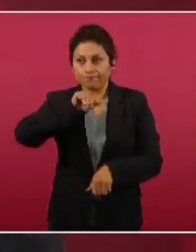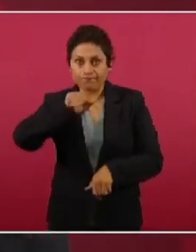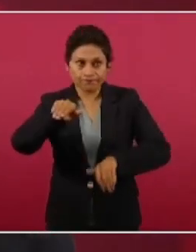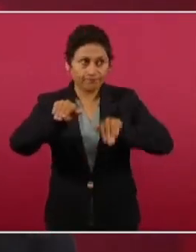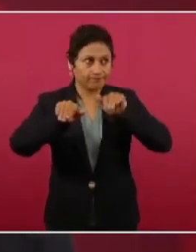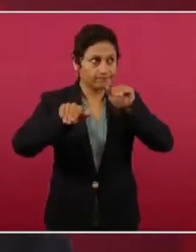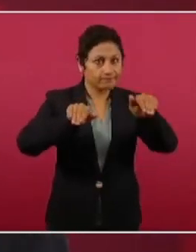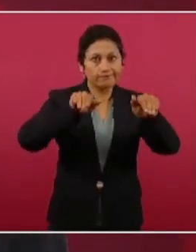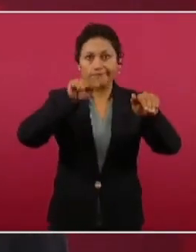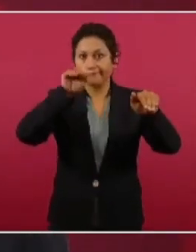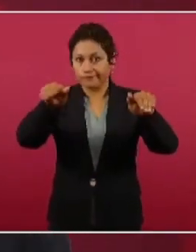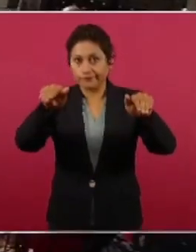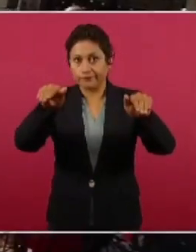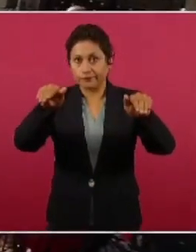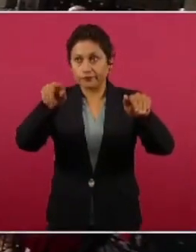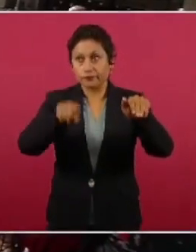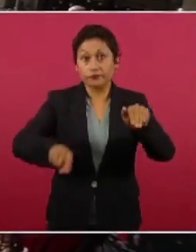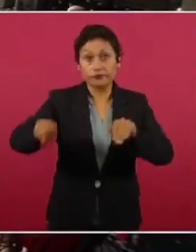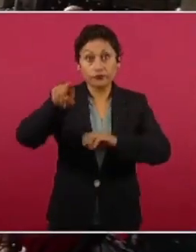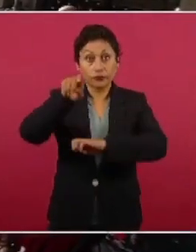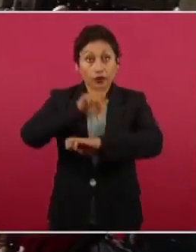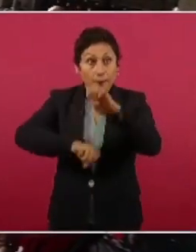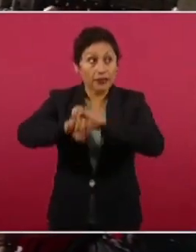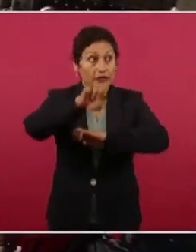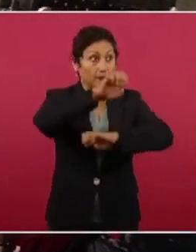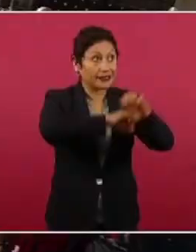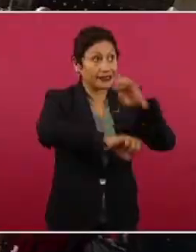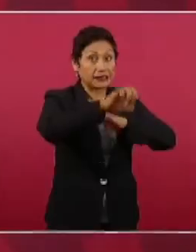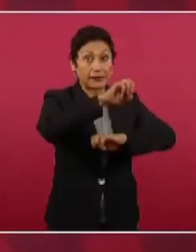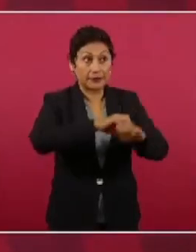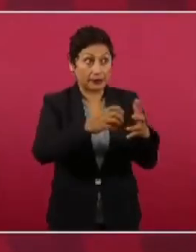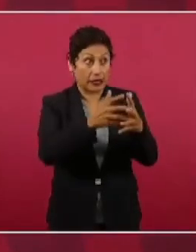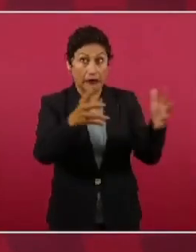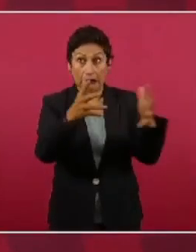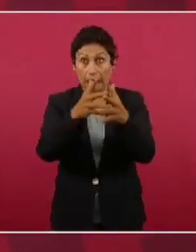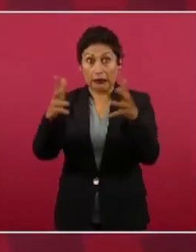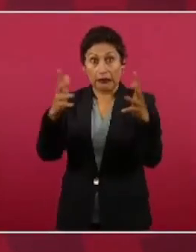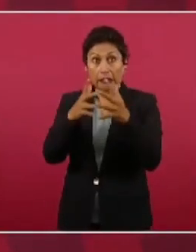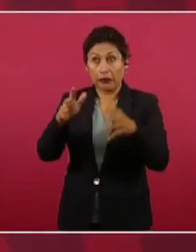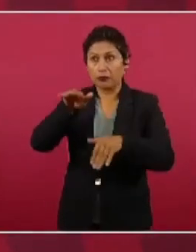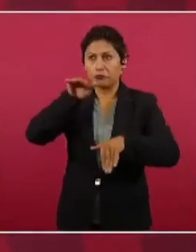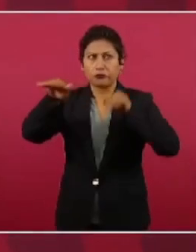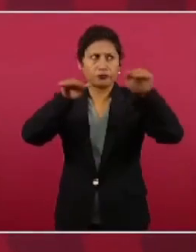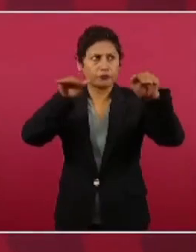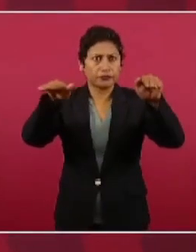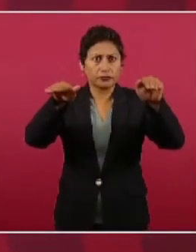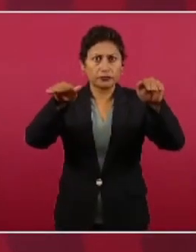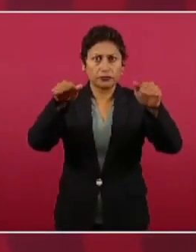a los grandes contribuyentes que paguen impuestos